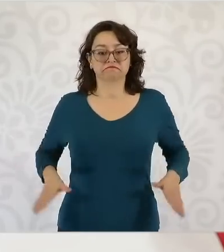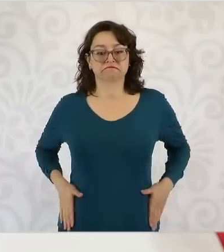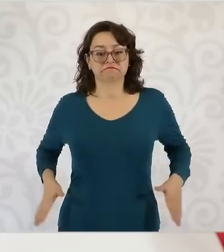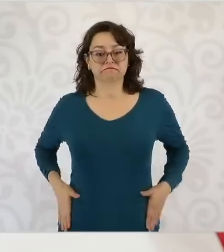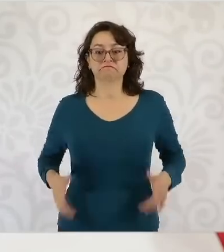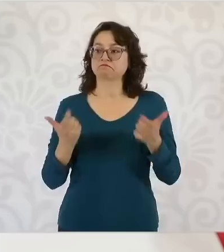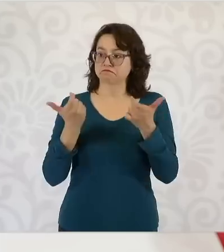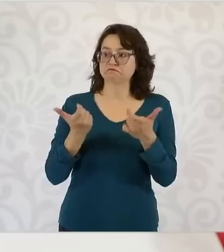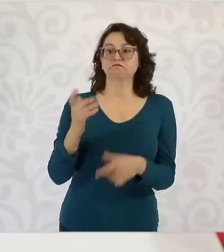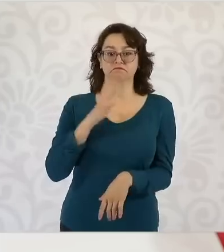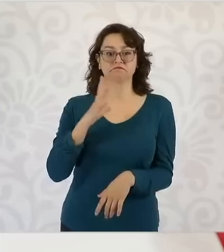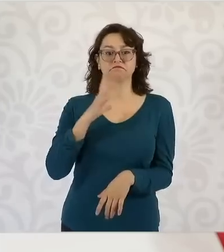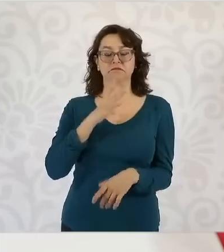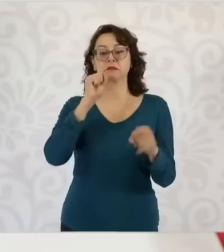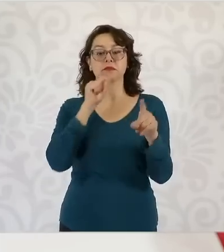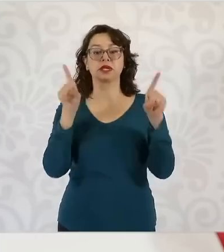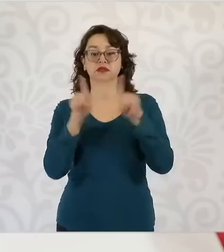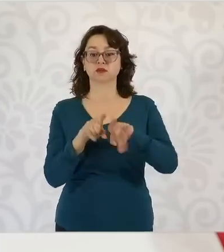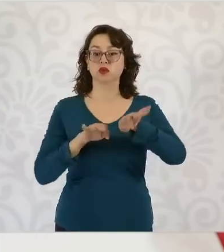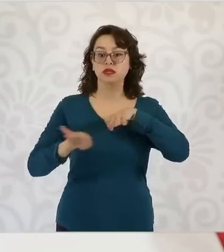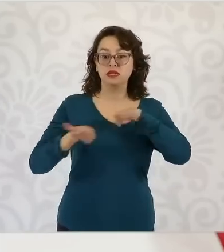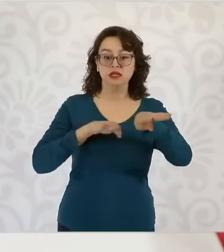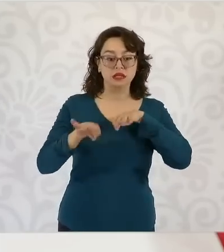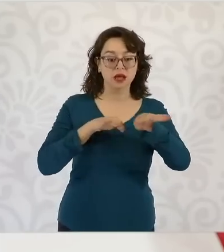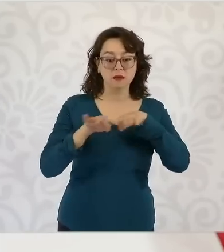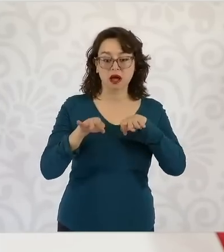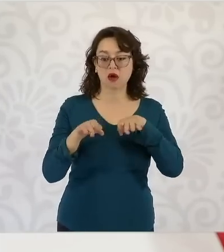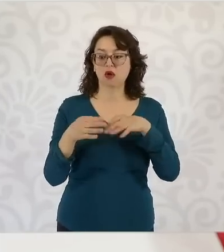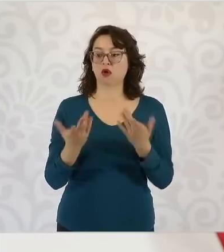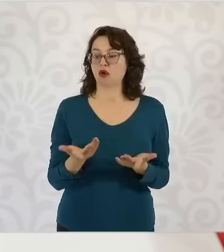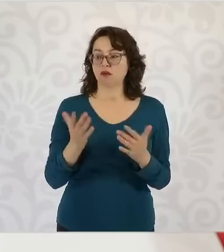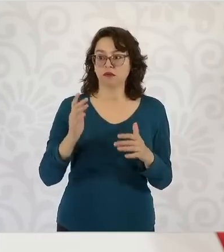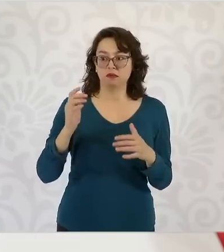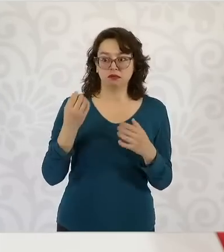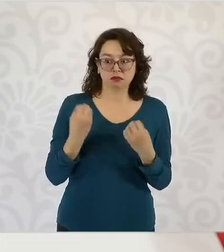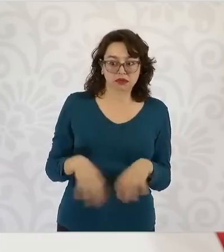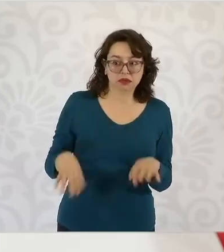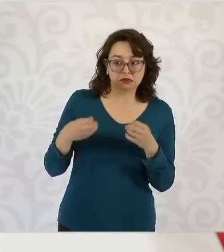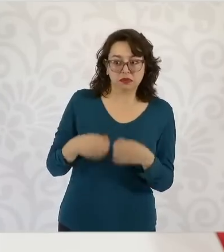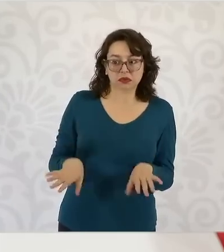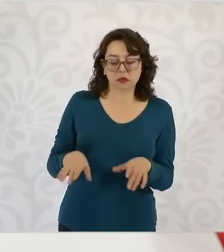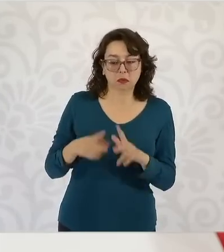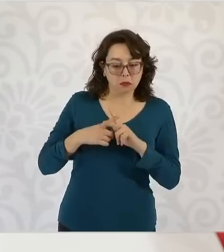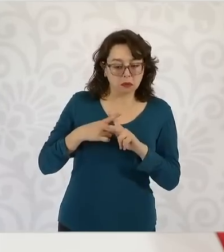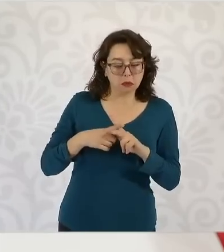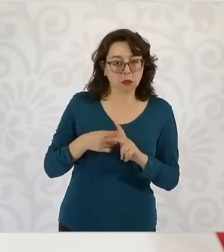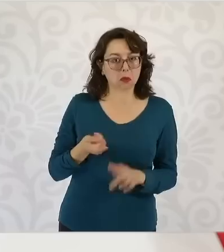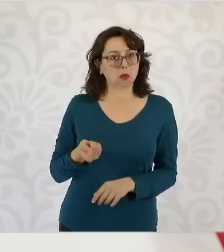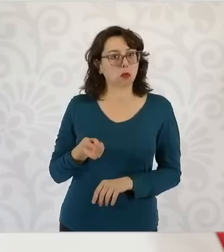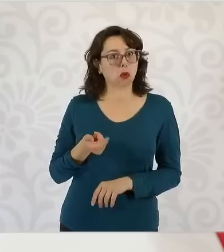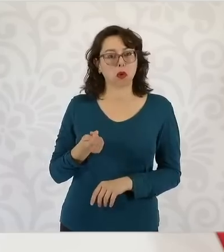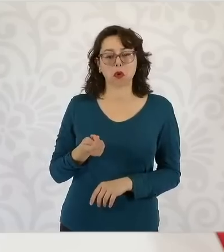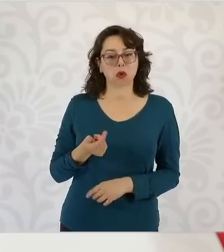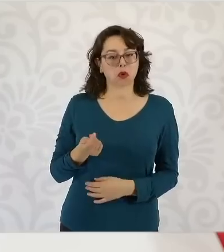desempleo en el último reporte está en mínimos históricos, de acuerdo con la metodología de la encuesta